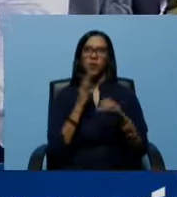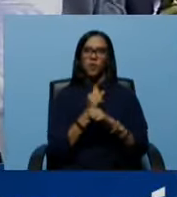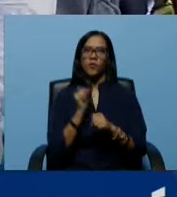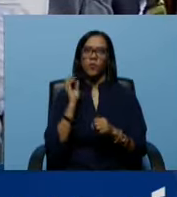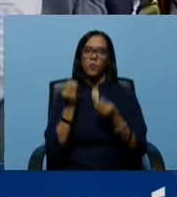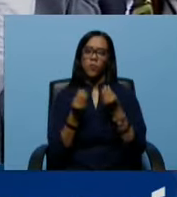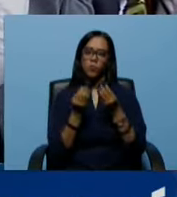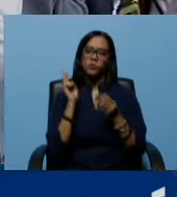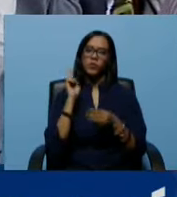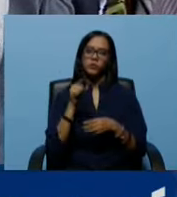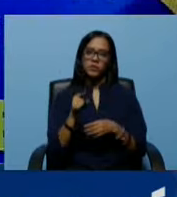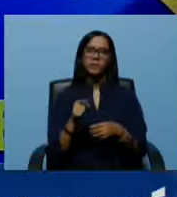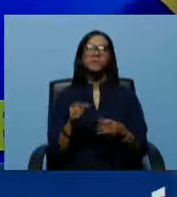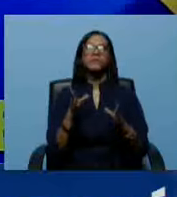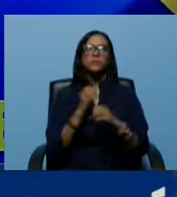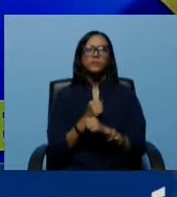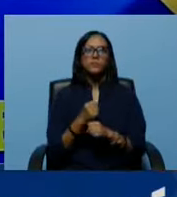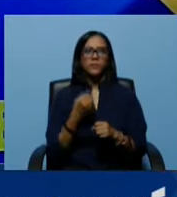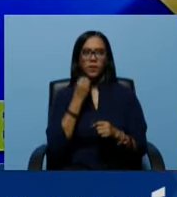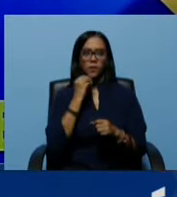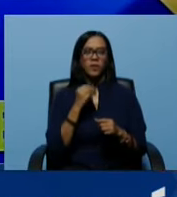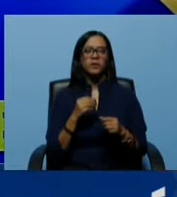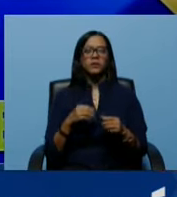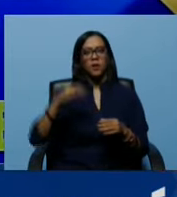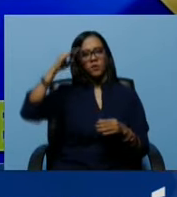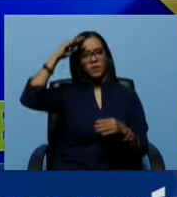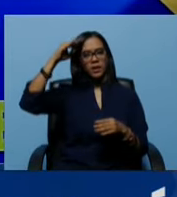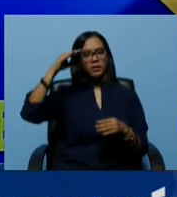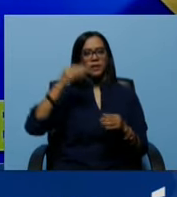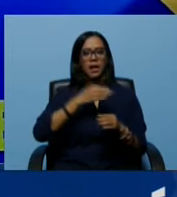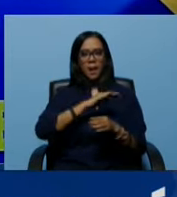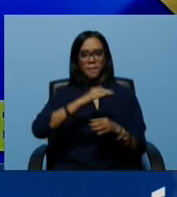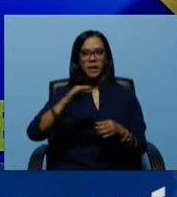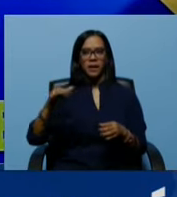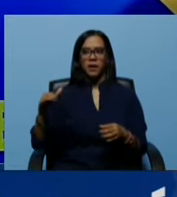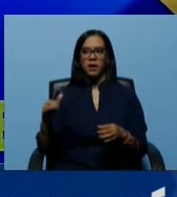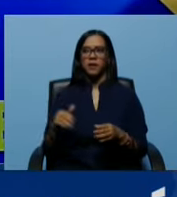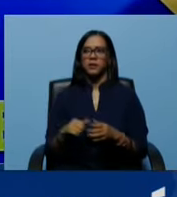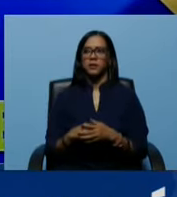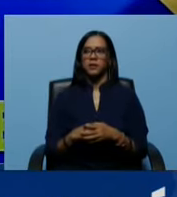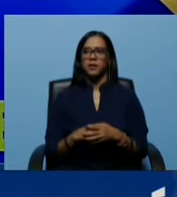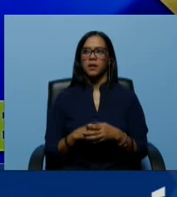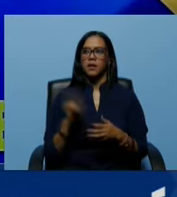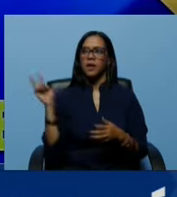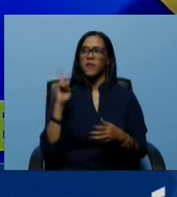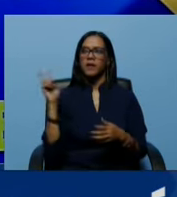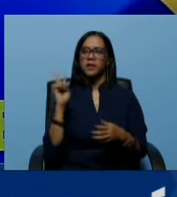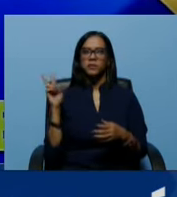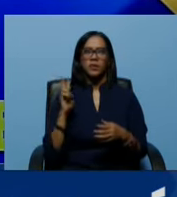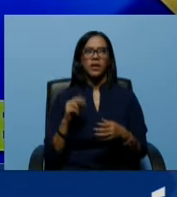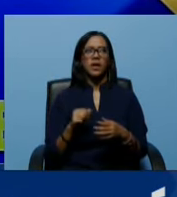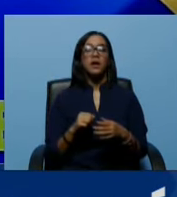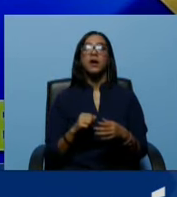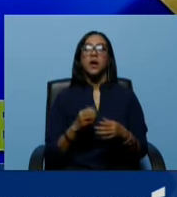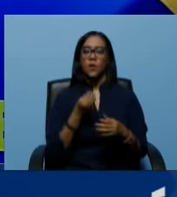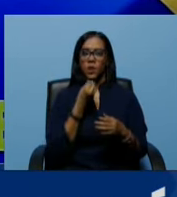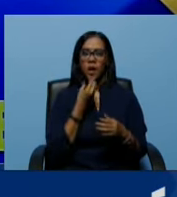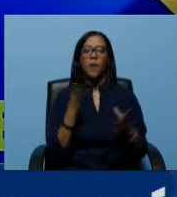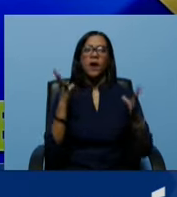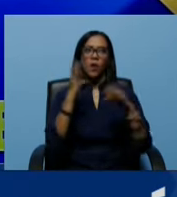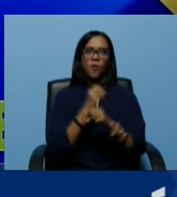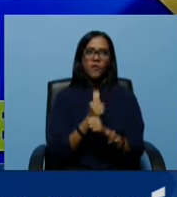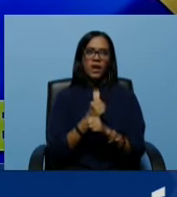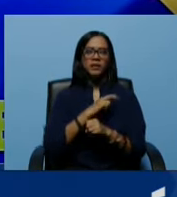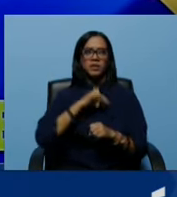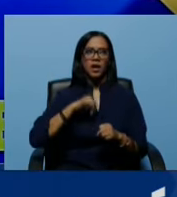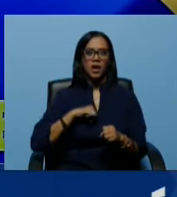usted. Confío en esa generación de oficiales de la Mar y de oficiales de Venezuela. Tengo una gran confianza en nuestra Fuerza